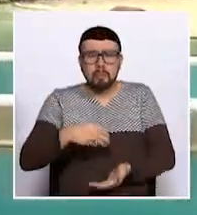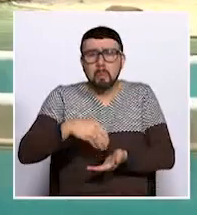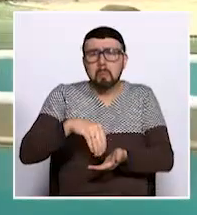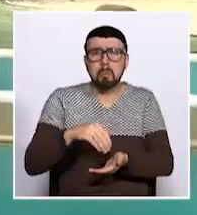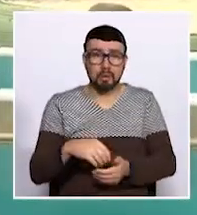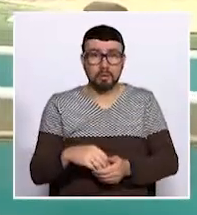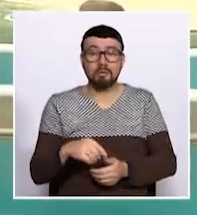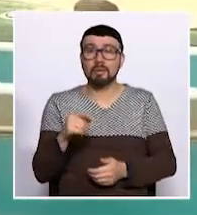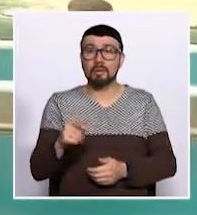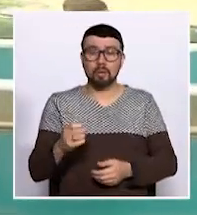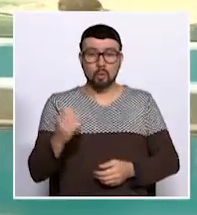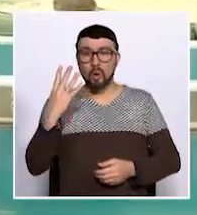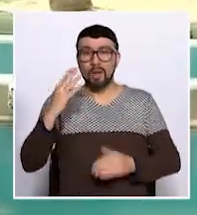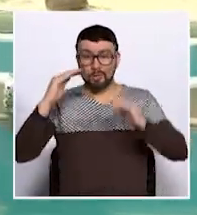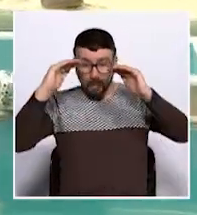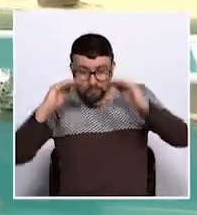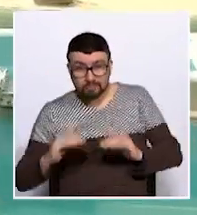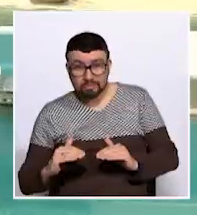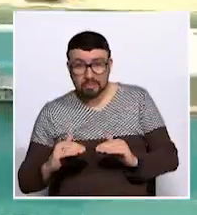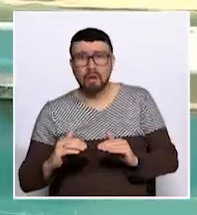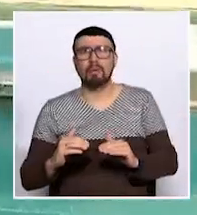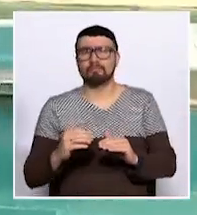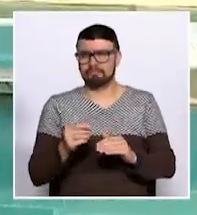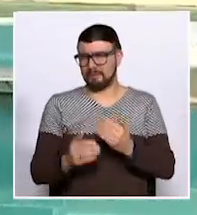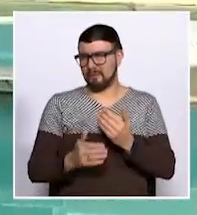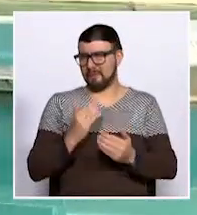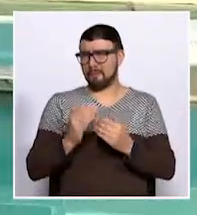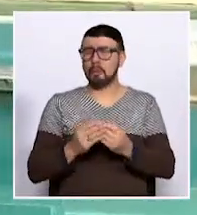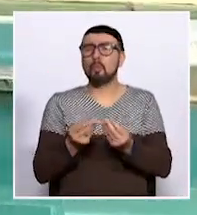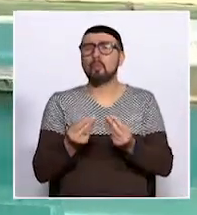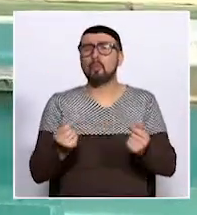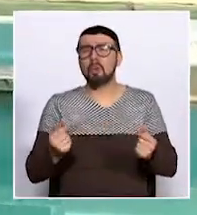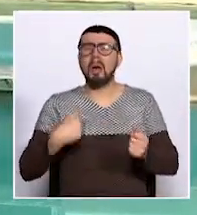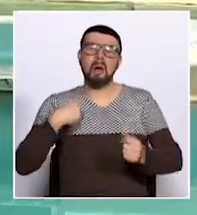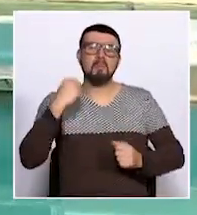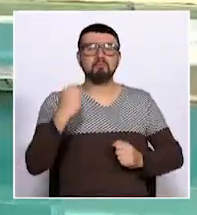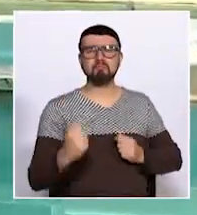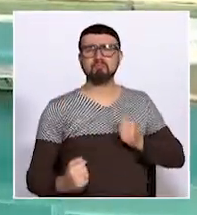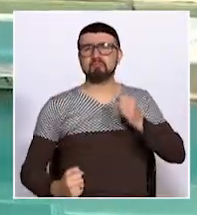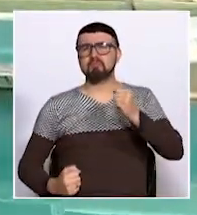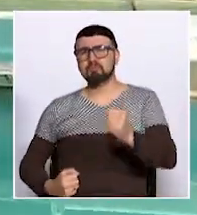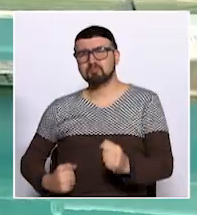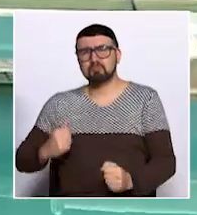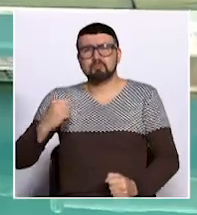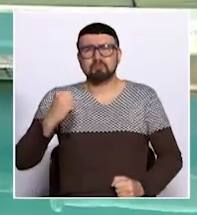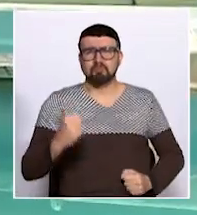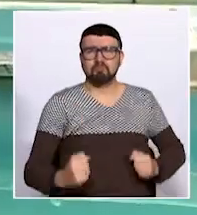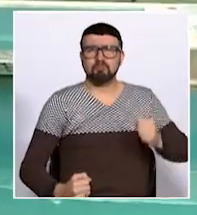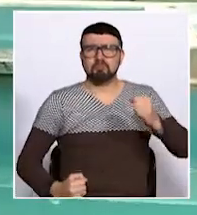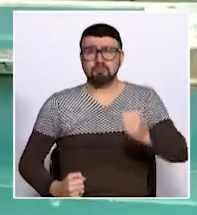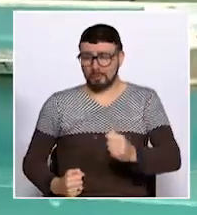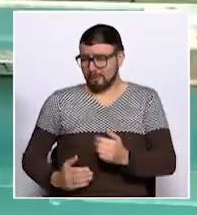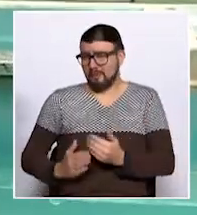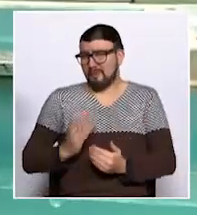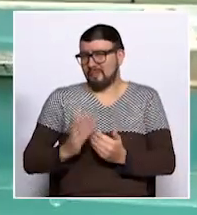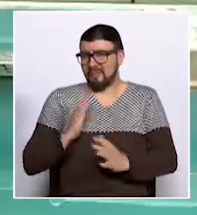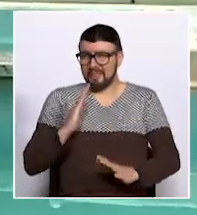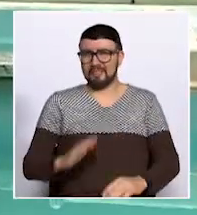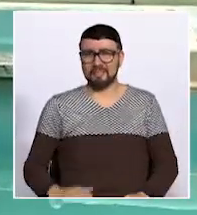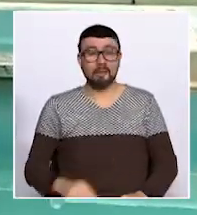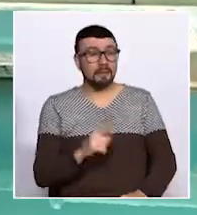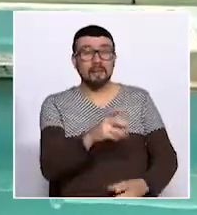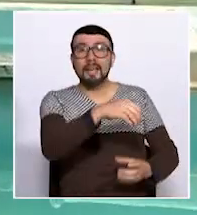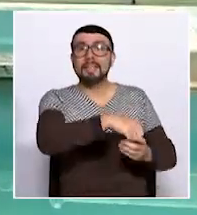tengamos sumergida. Y eso nos permite que nos podamos mover con más facilidad. ¿Qué pasa en la